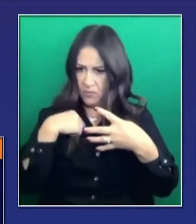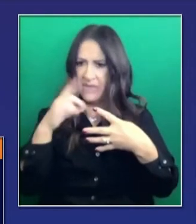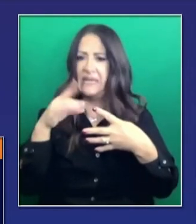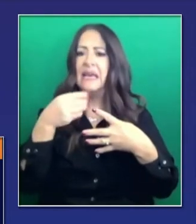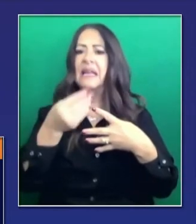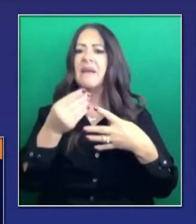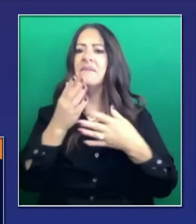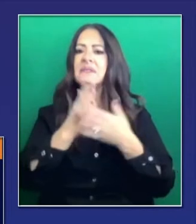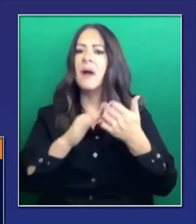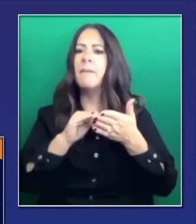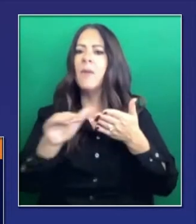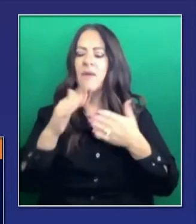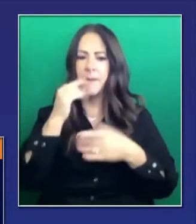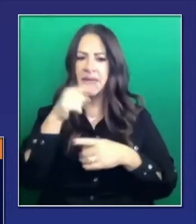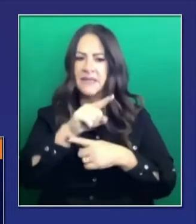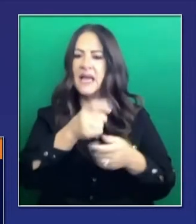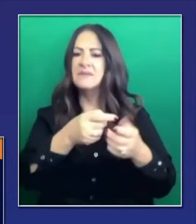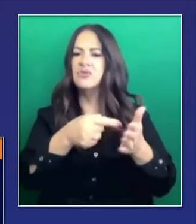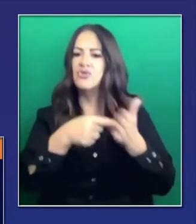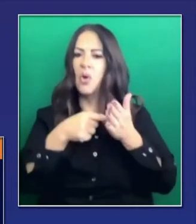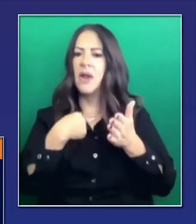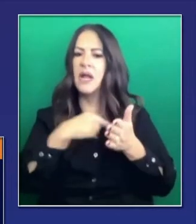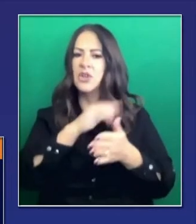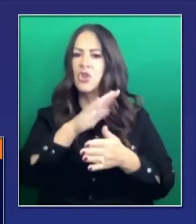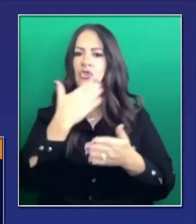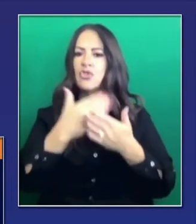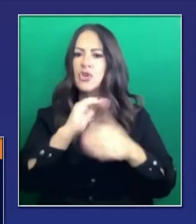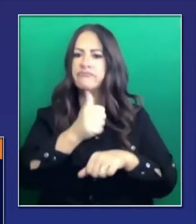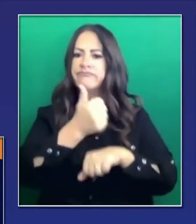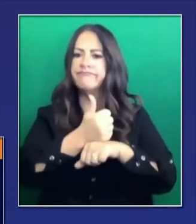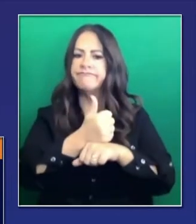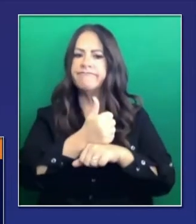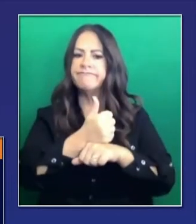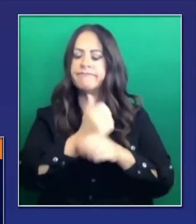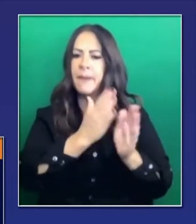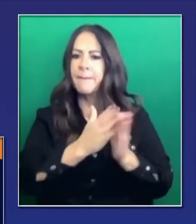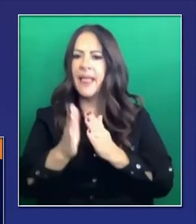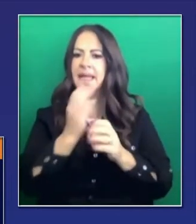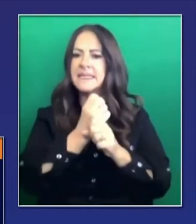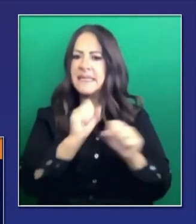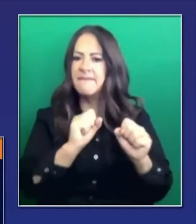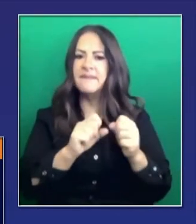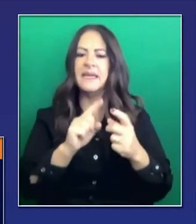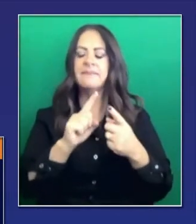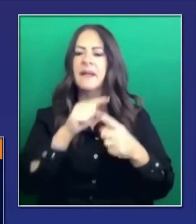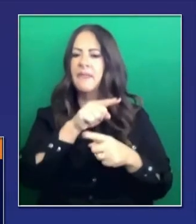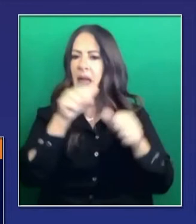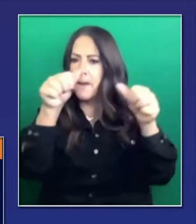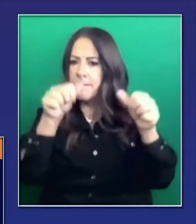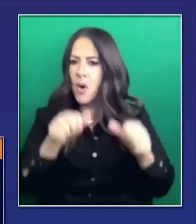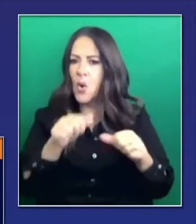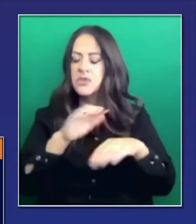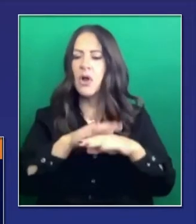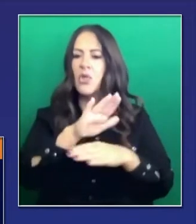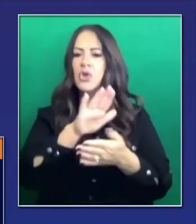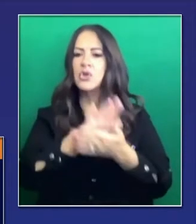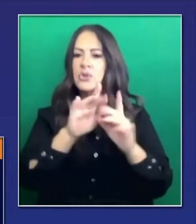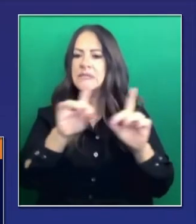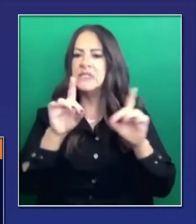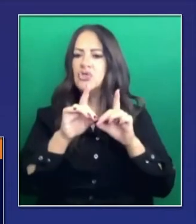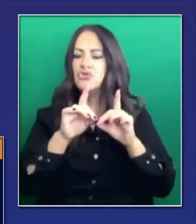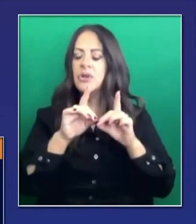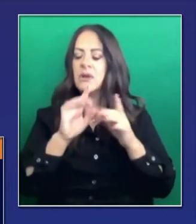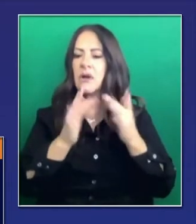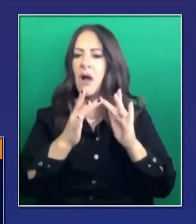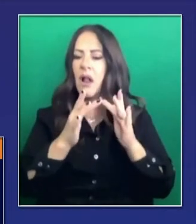más restrictivo de acuerdo con el plan de hace varios meses. Estas escuelas tienen plan de crear planes de seguridad, de